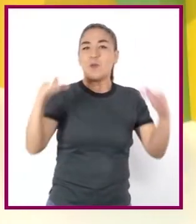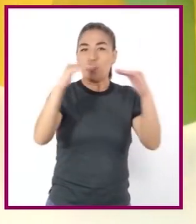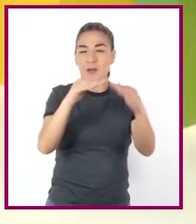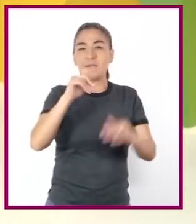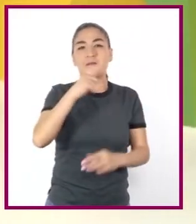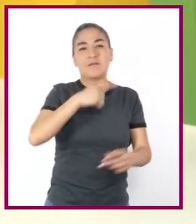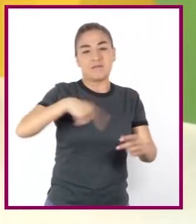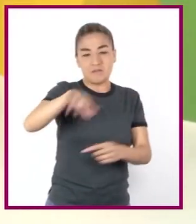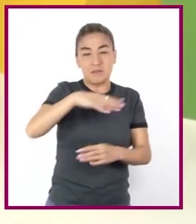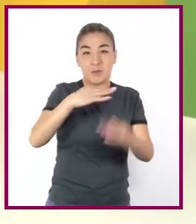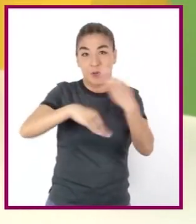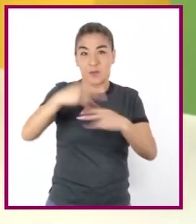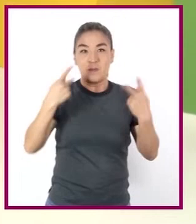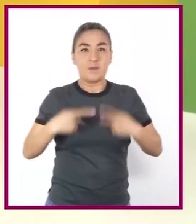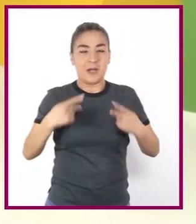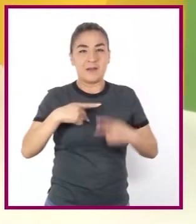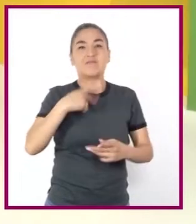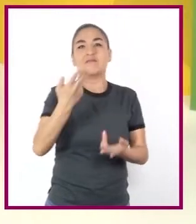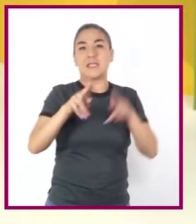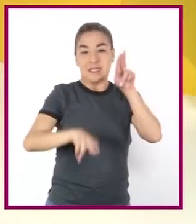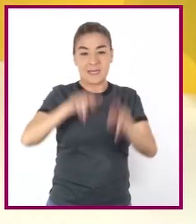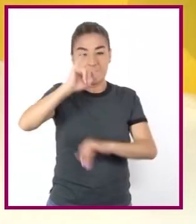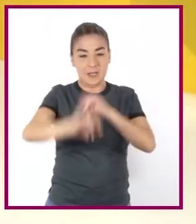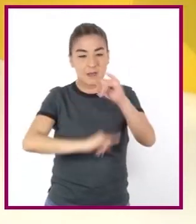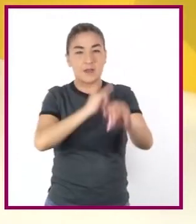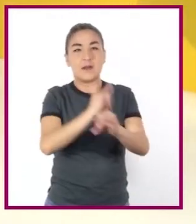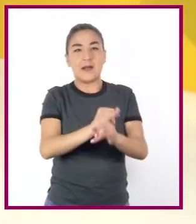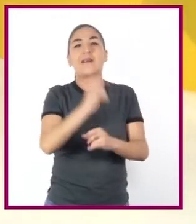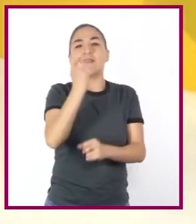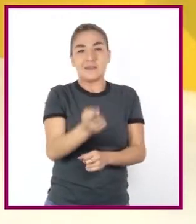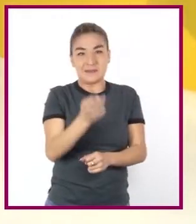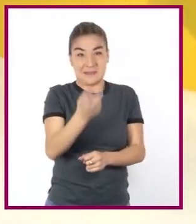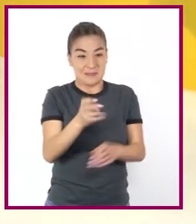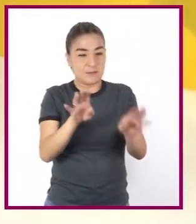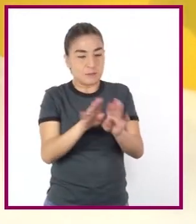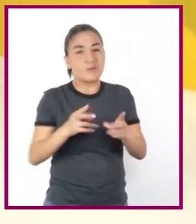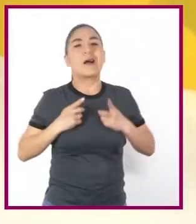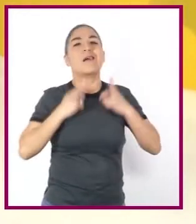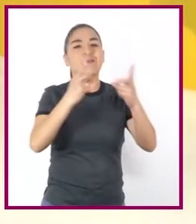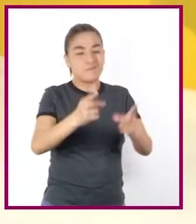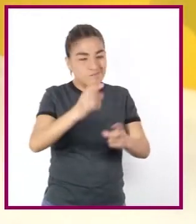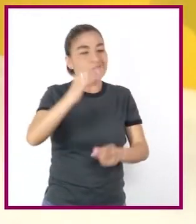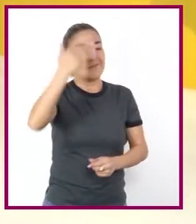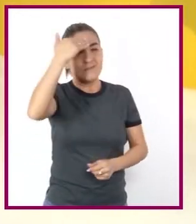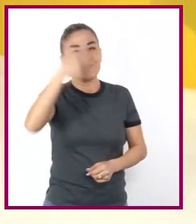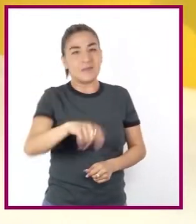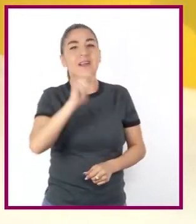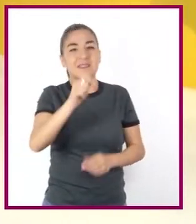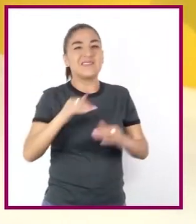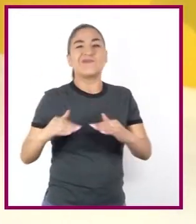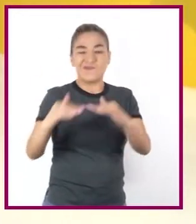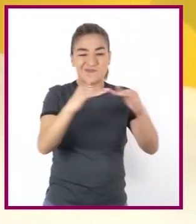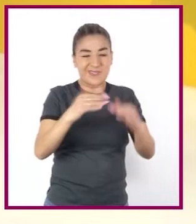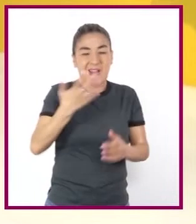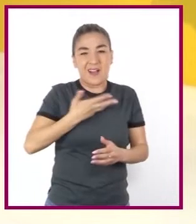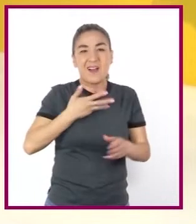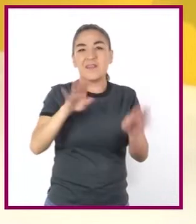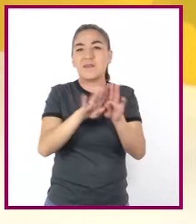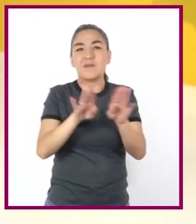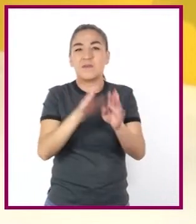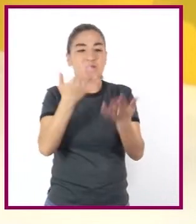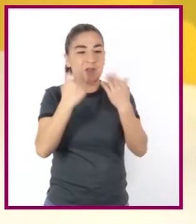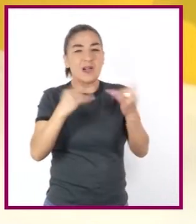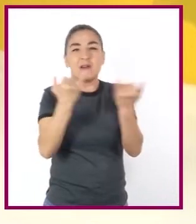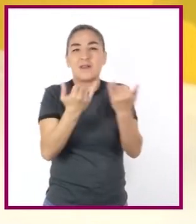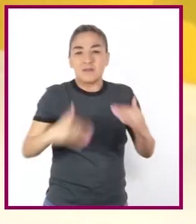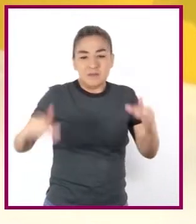nivel internacional se dan en el conocimiento de que en las sociedades hay desigualdades y que éstas ofrecen